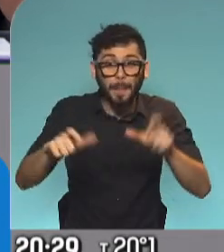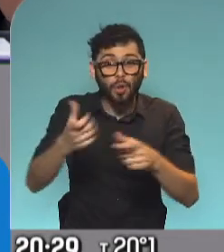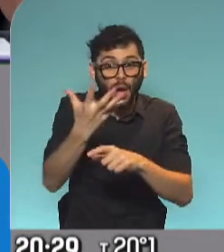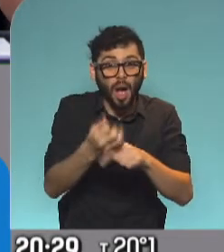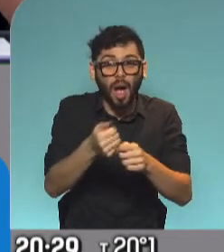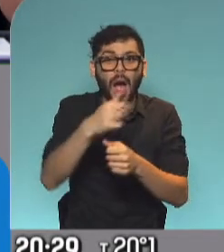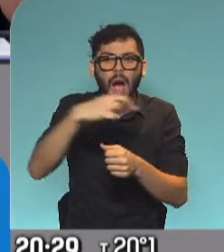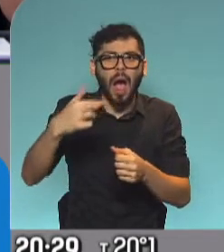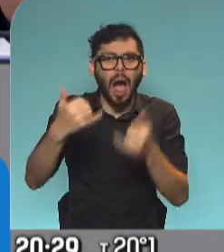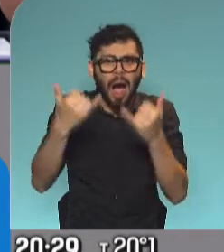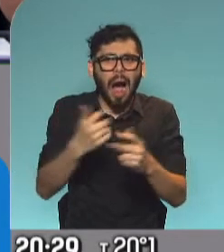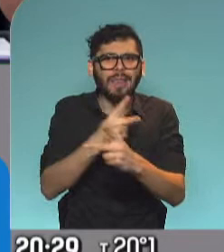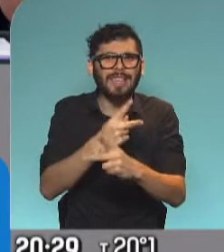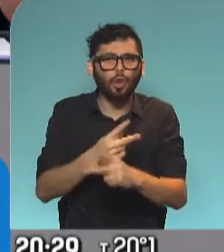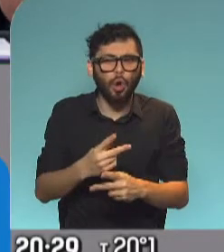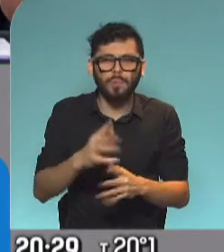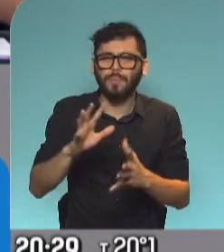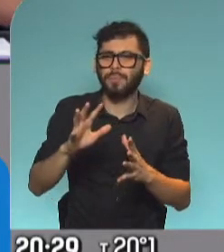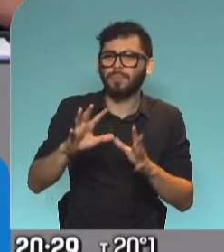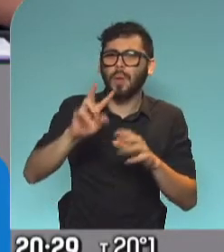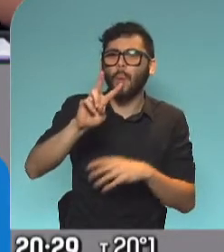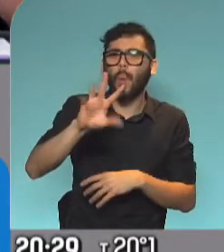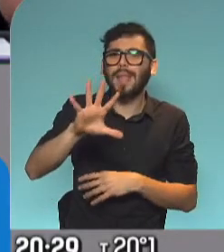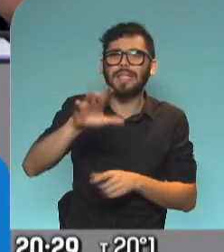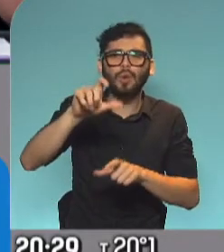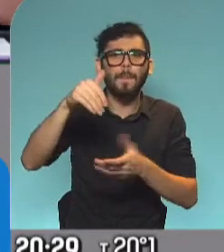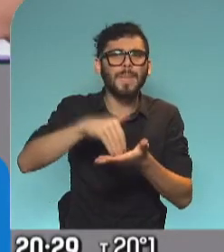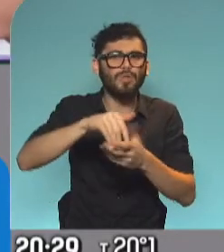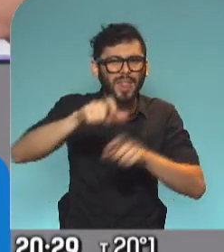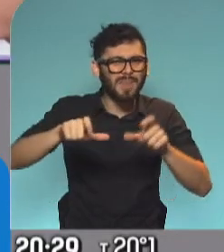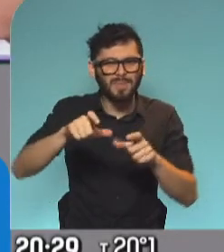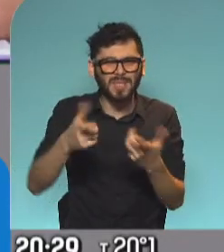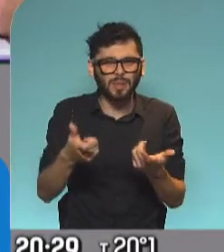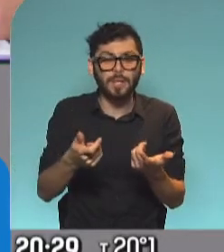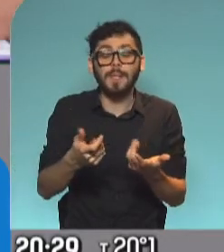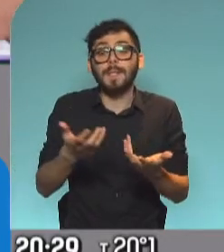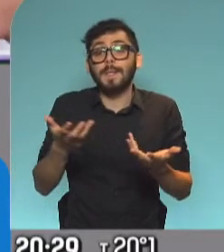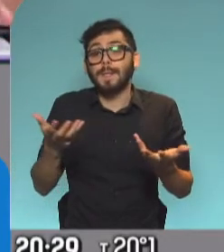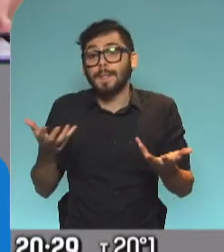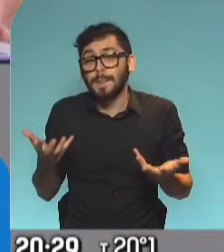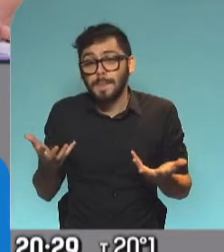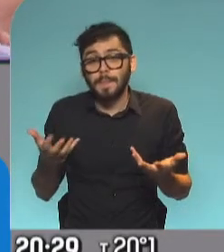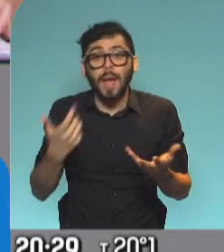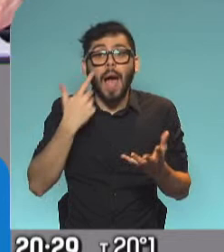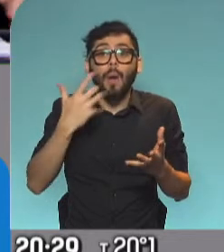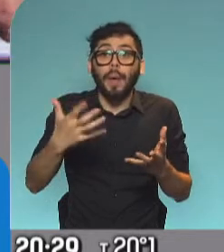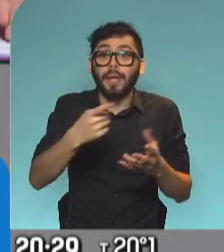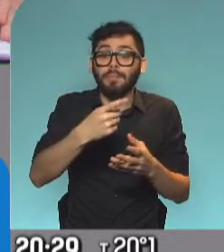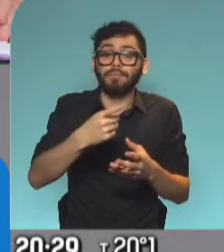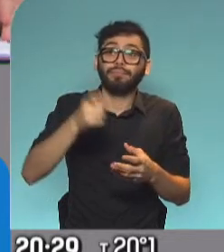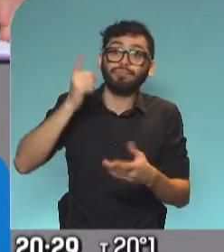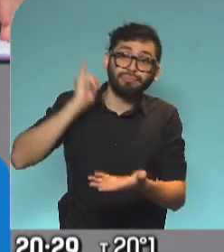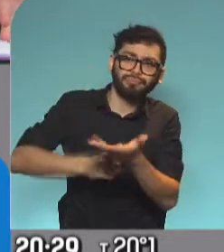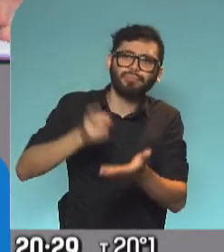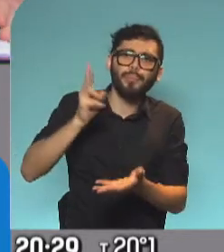de 325 millones de ciudadanos. Es impresionante. Así que, bueno, veremos qué efectos también políticos